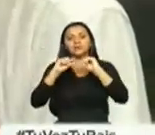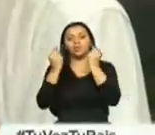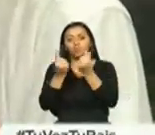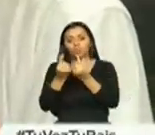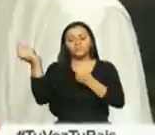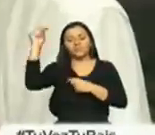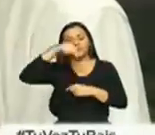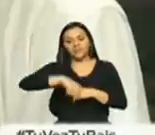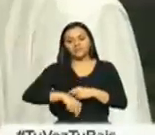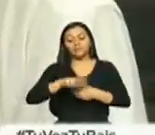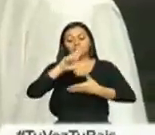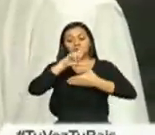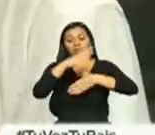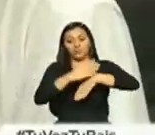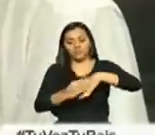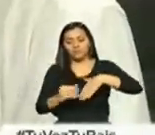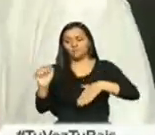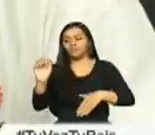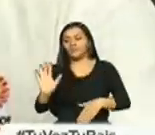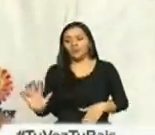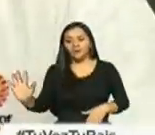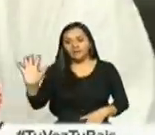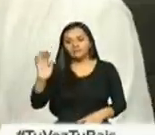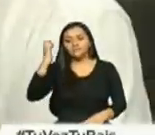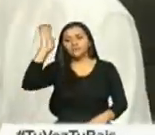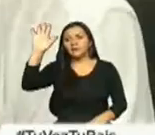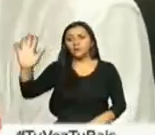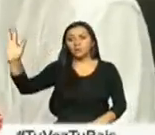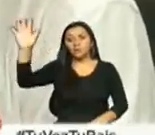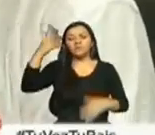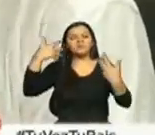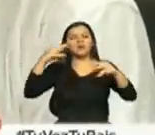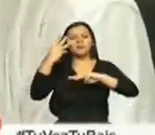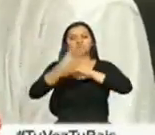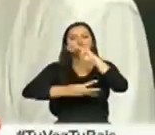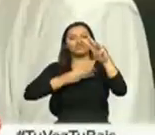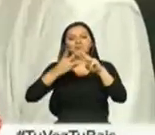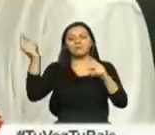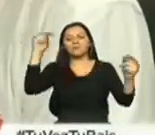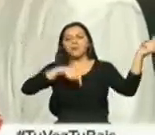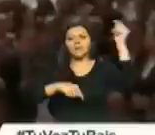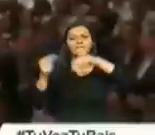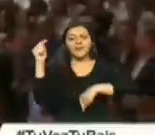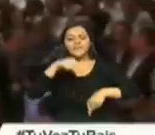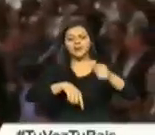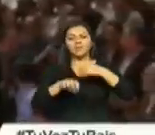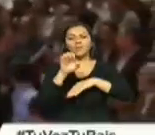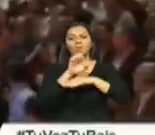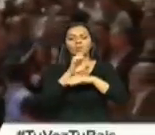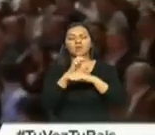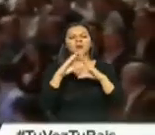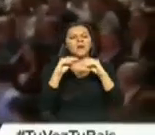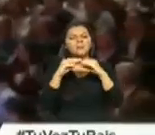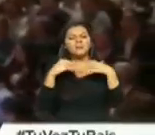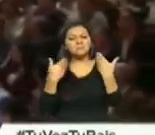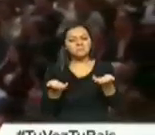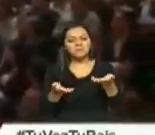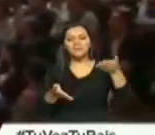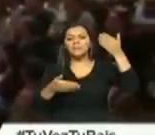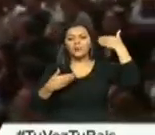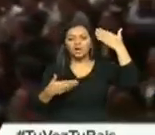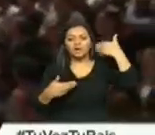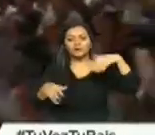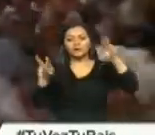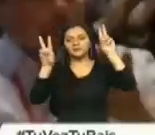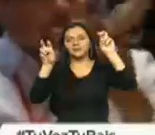Europa. En consecuencia, pues este encuentro ya tiene alcance a nivel mundial. Este tercer encuentro se realizará